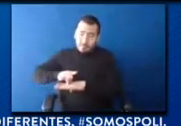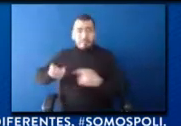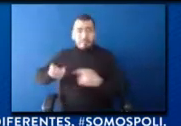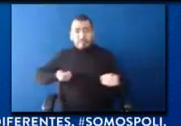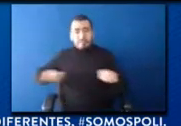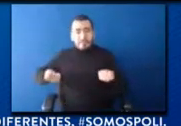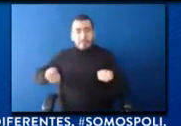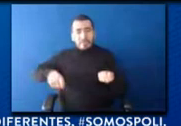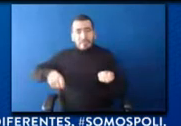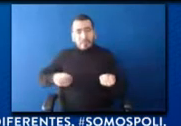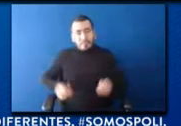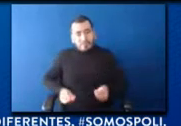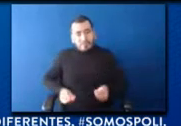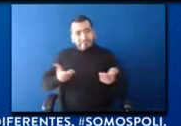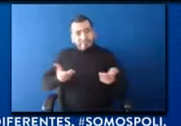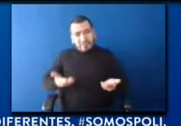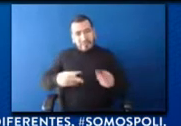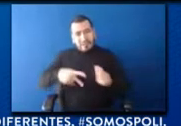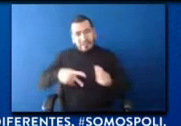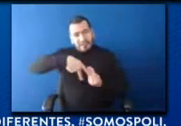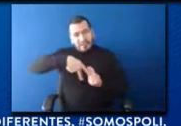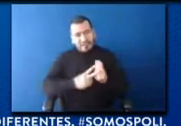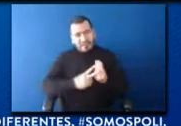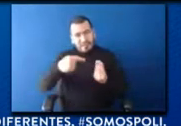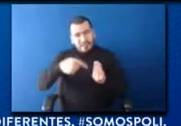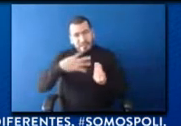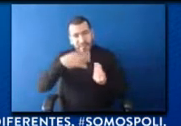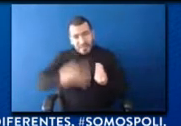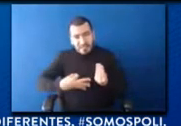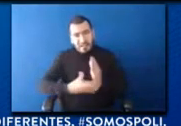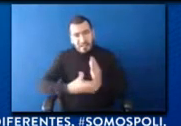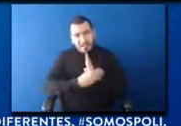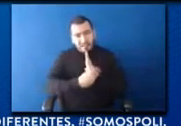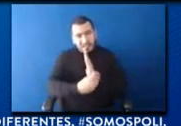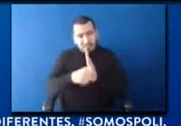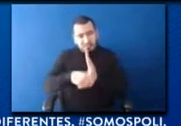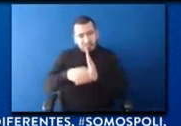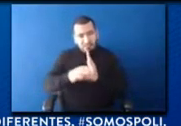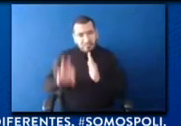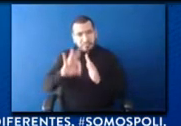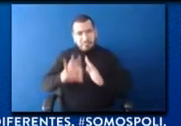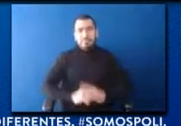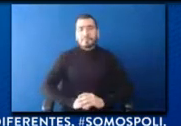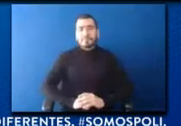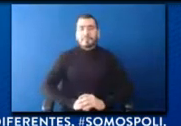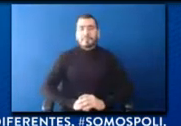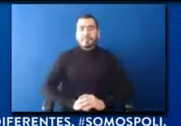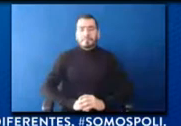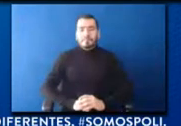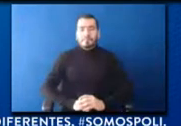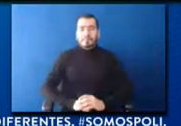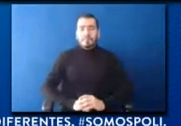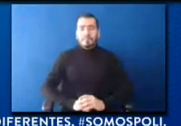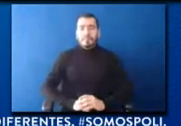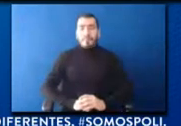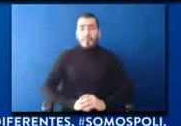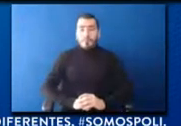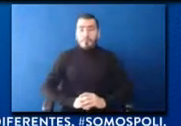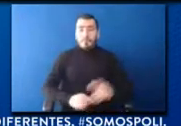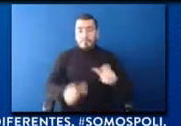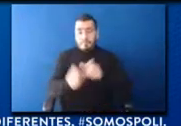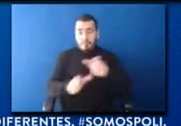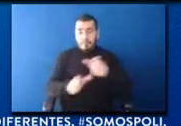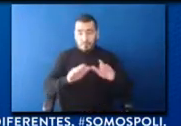generar verdaderas herramientas y verdaderos talentos. El consumidor en el centro de la